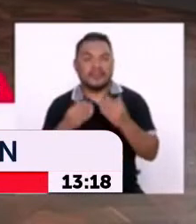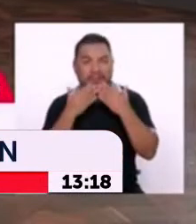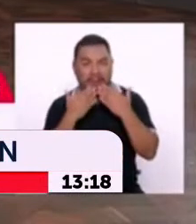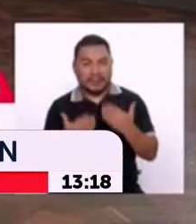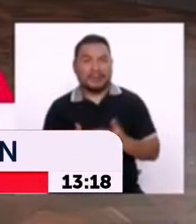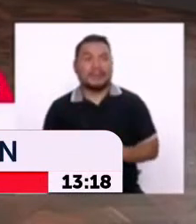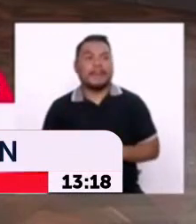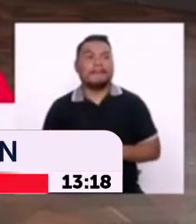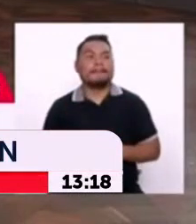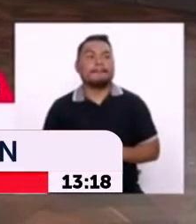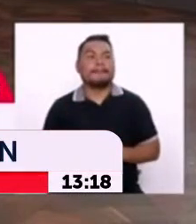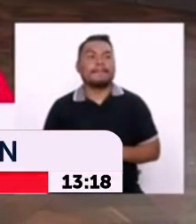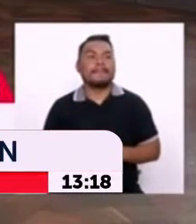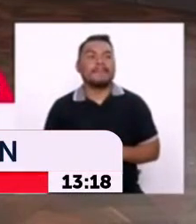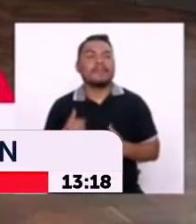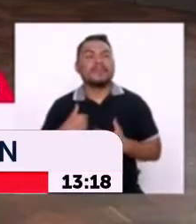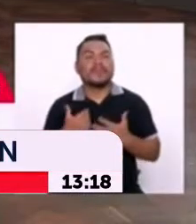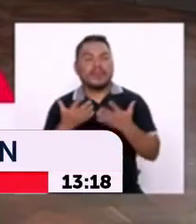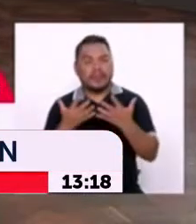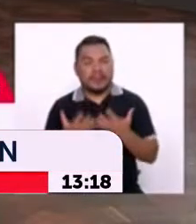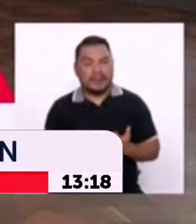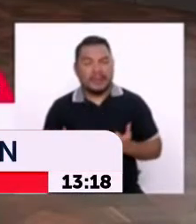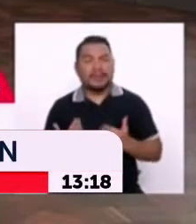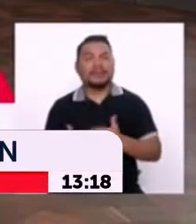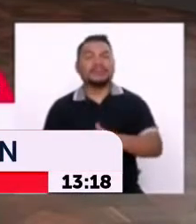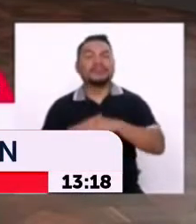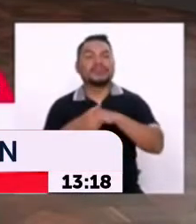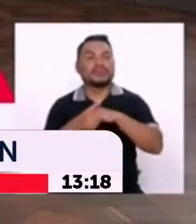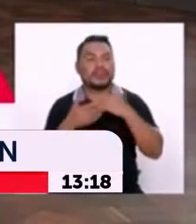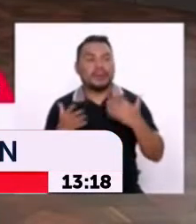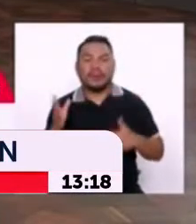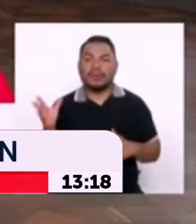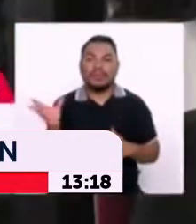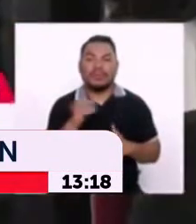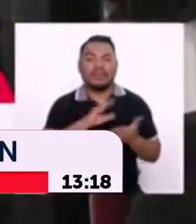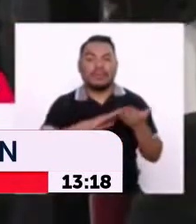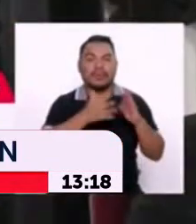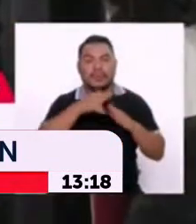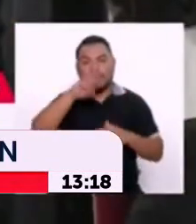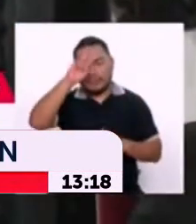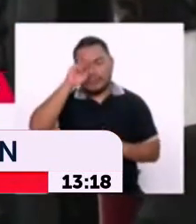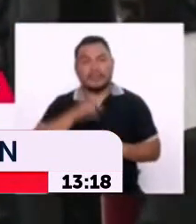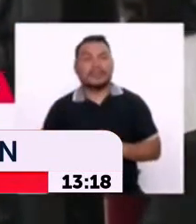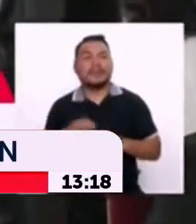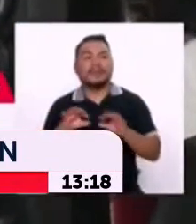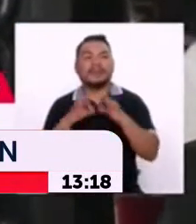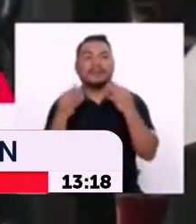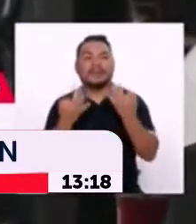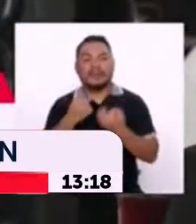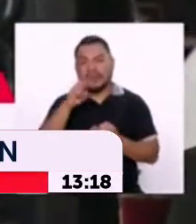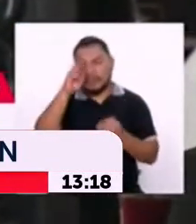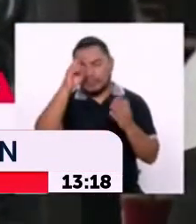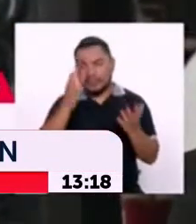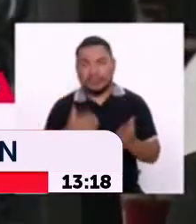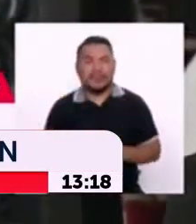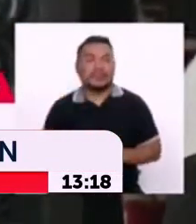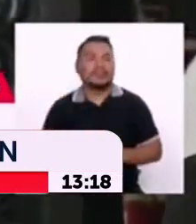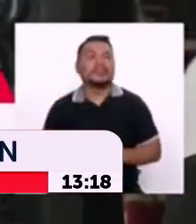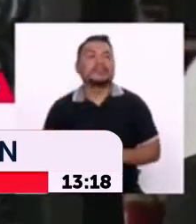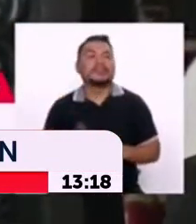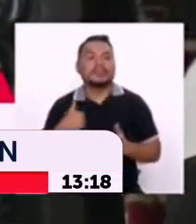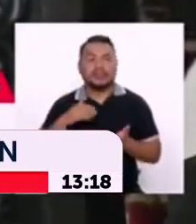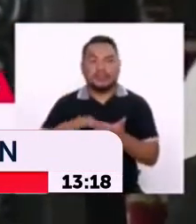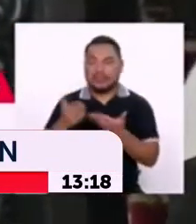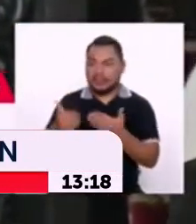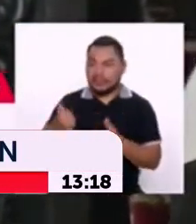Muchas gracias. Quiero saludar a todo el pueblo peruano, a la familia peruana. Y